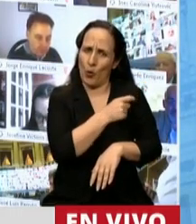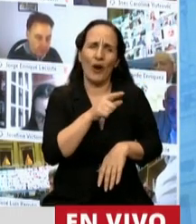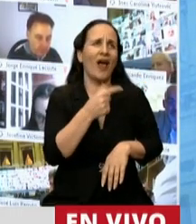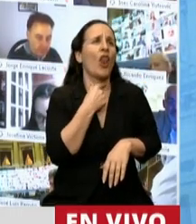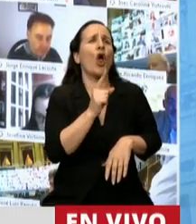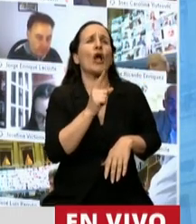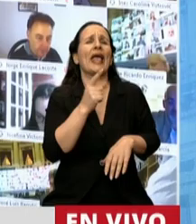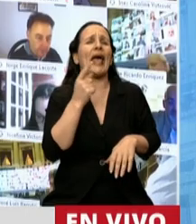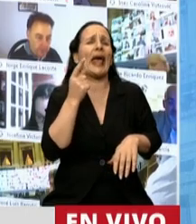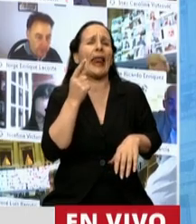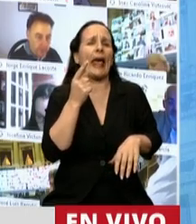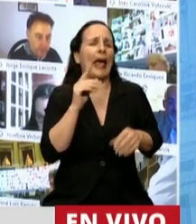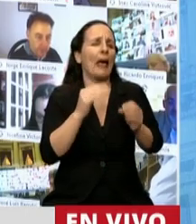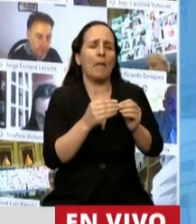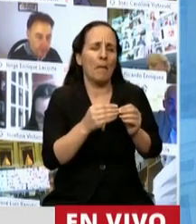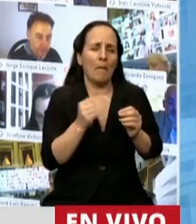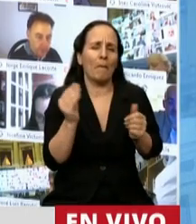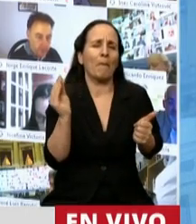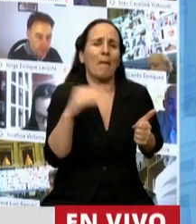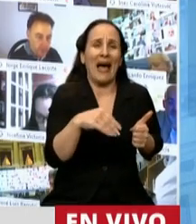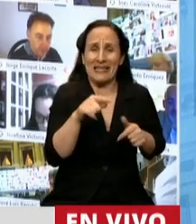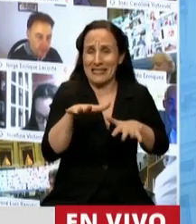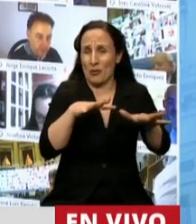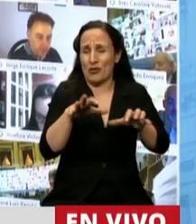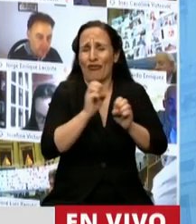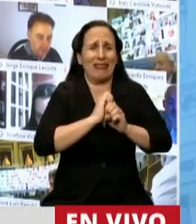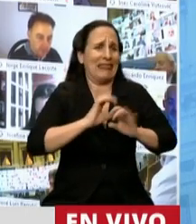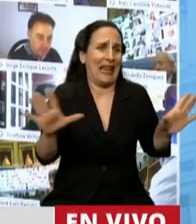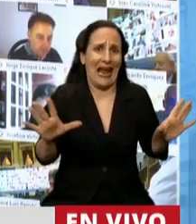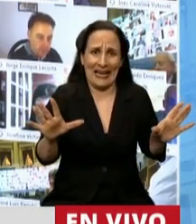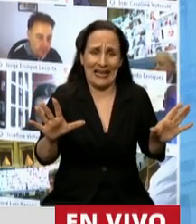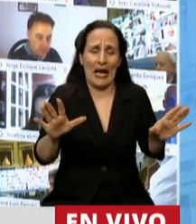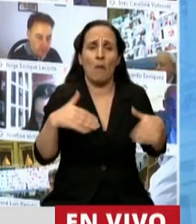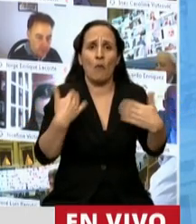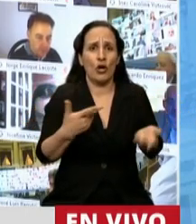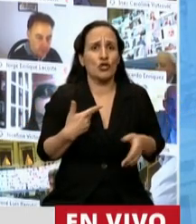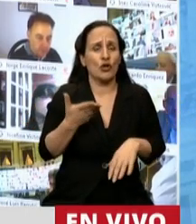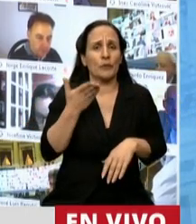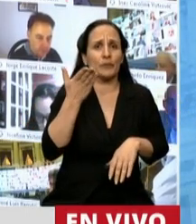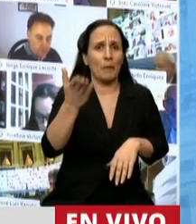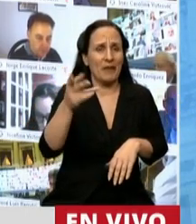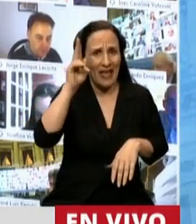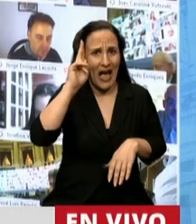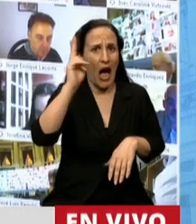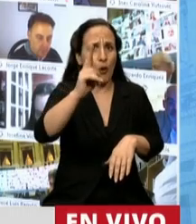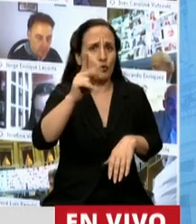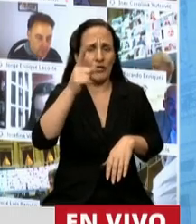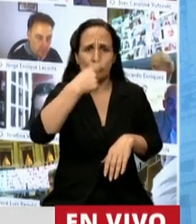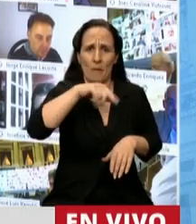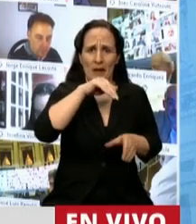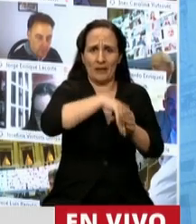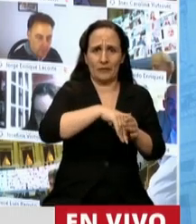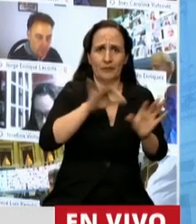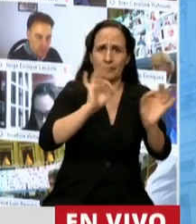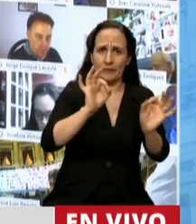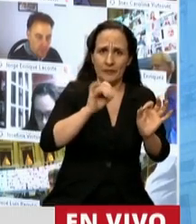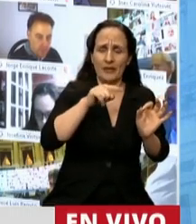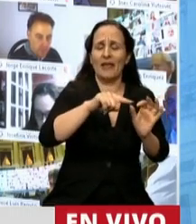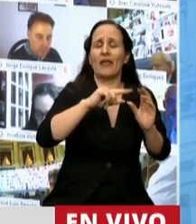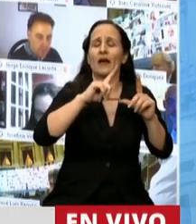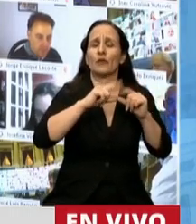queremos sumarle un problema más a esta tragedia que estamos viviendo y por eso vamos a solicitar su autorización para abstenernos en la votación